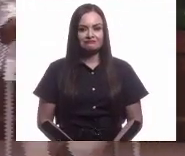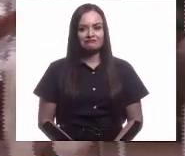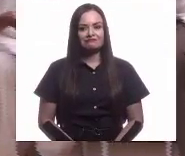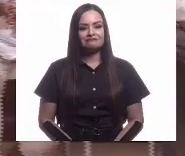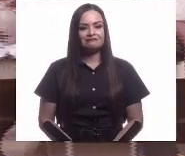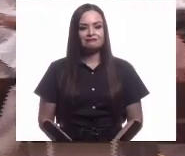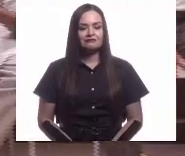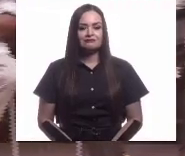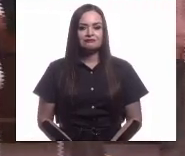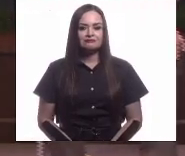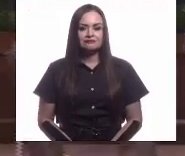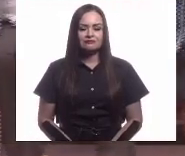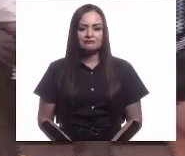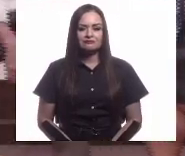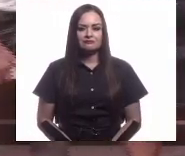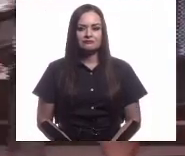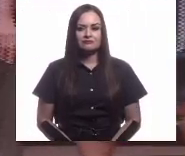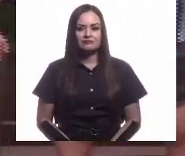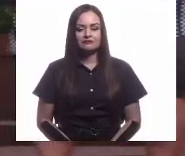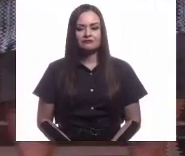favor.